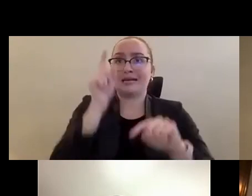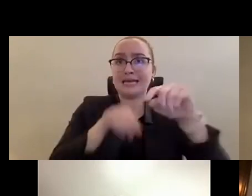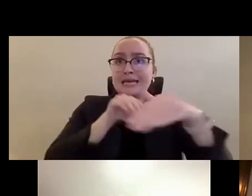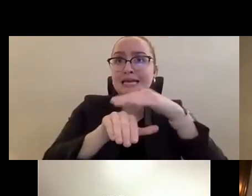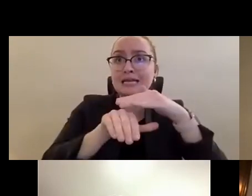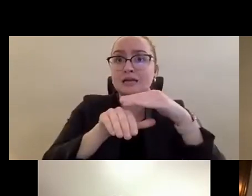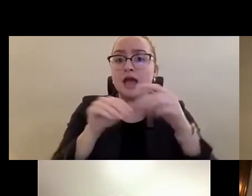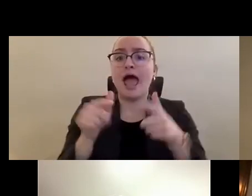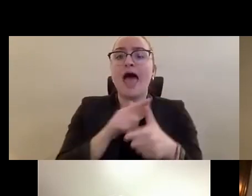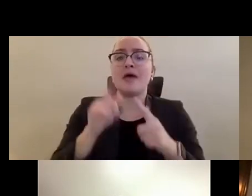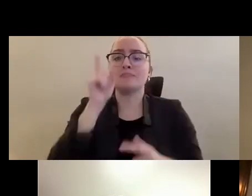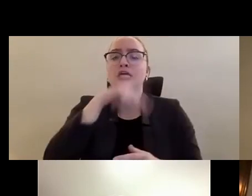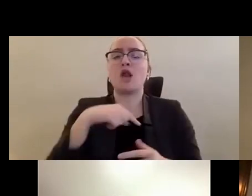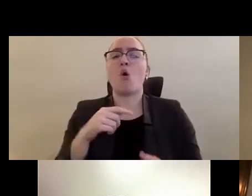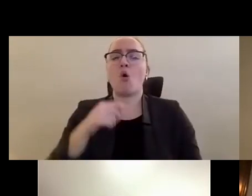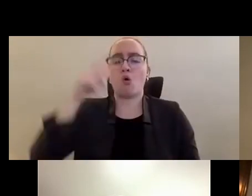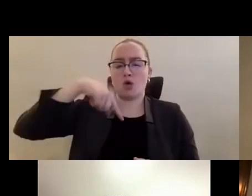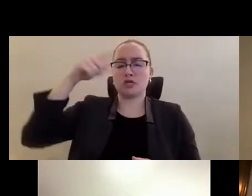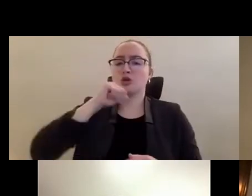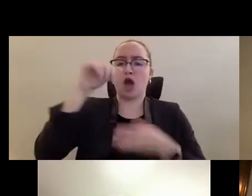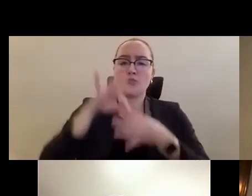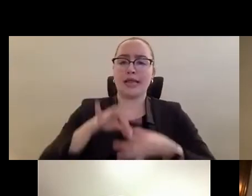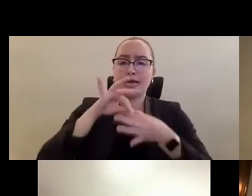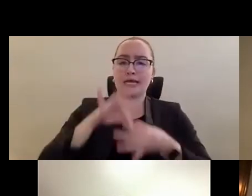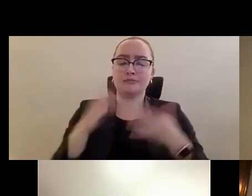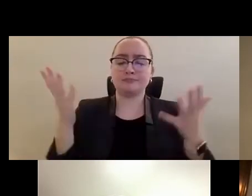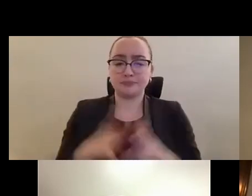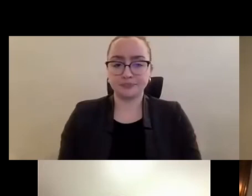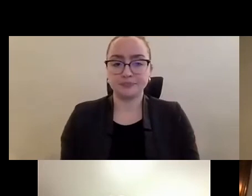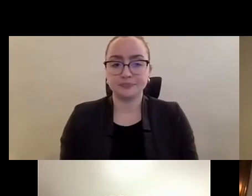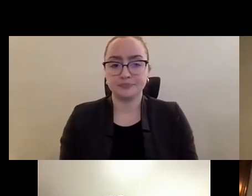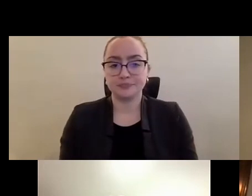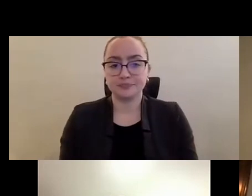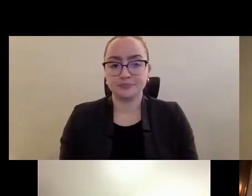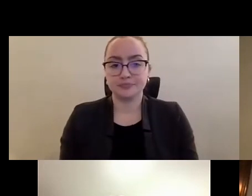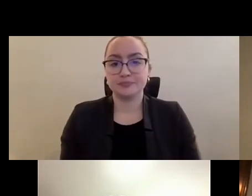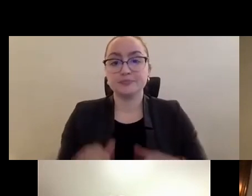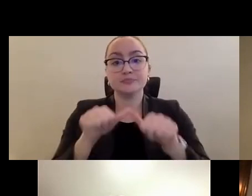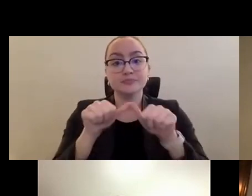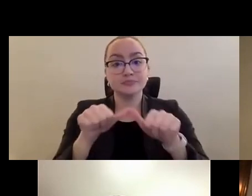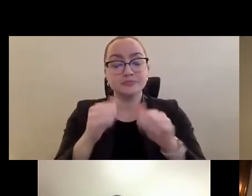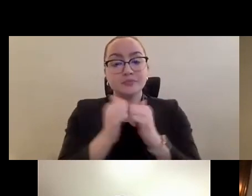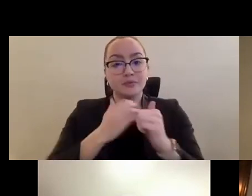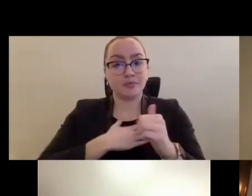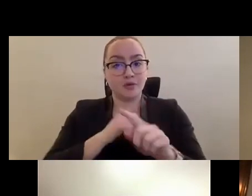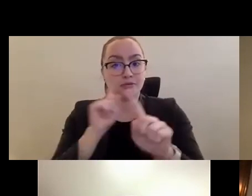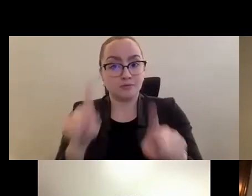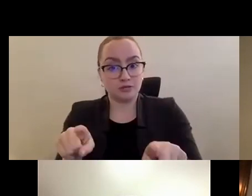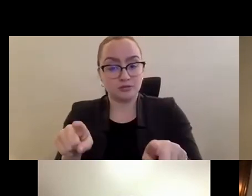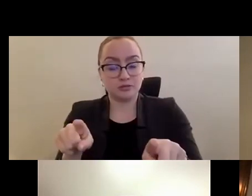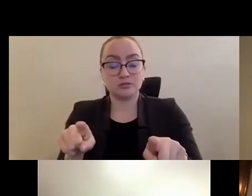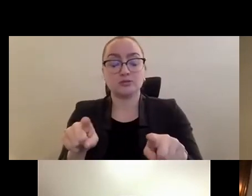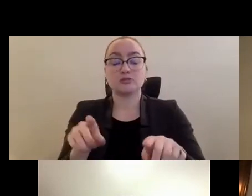como si no hay una relación, una conexión entre la violencia de Estados Unidos y la entrada al